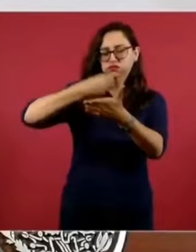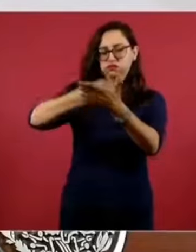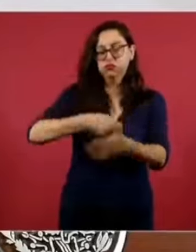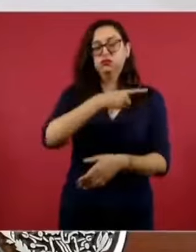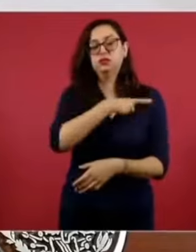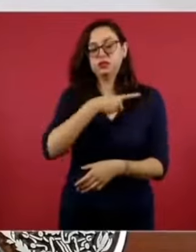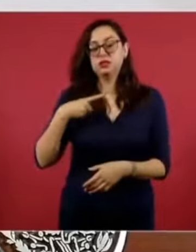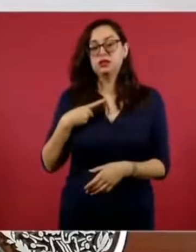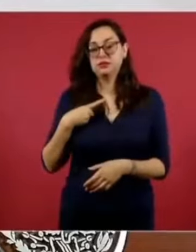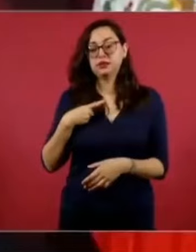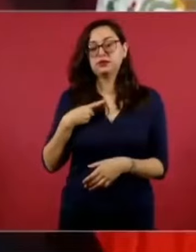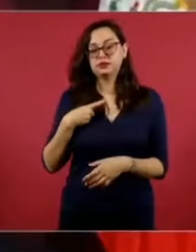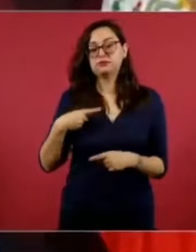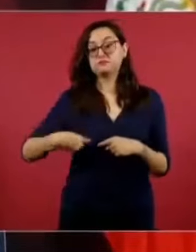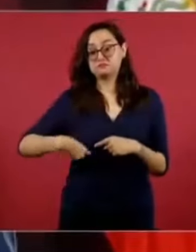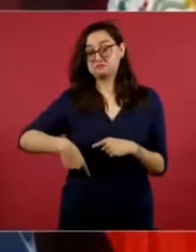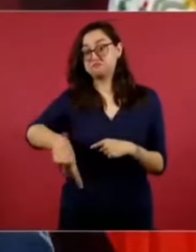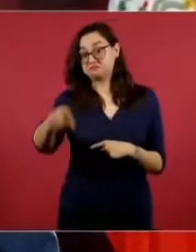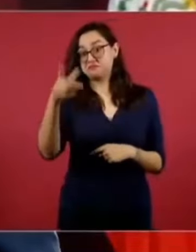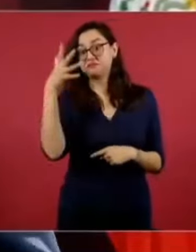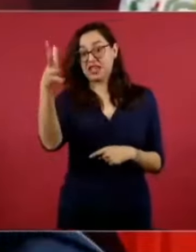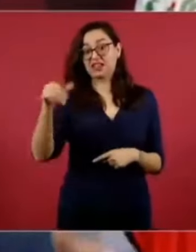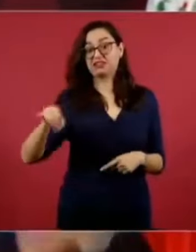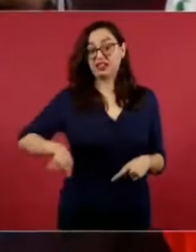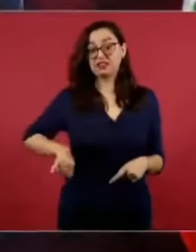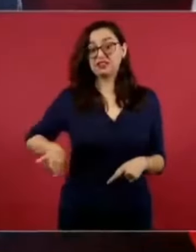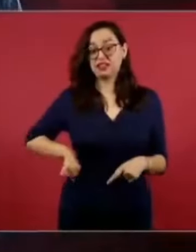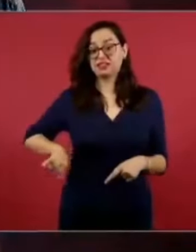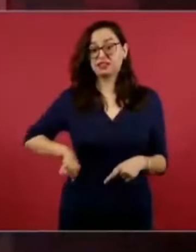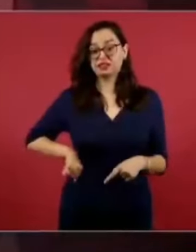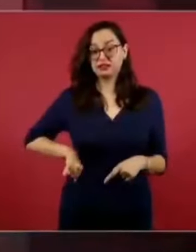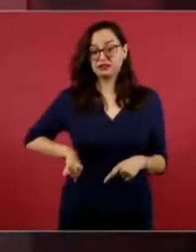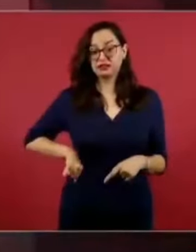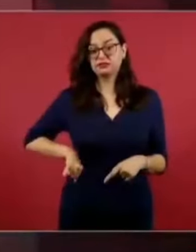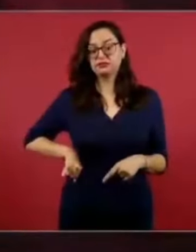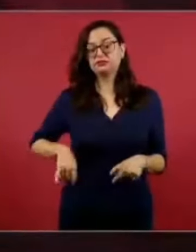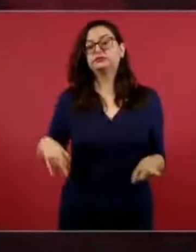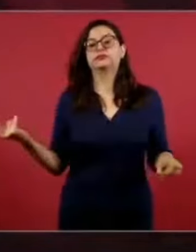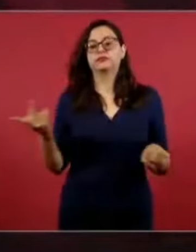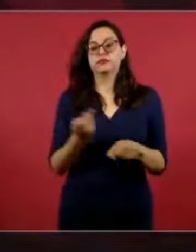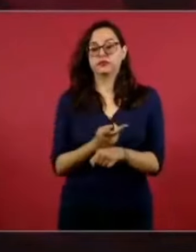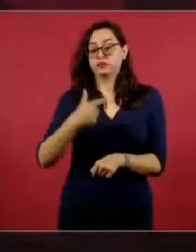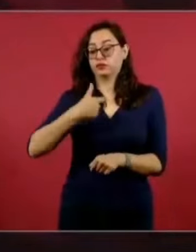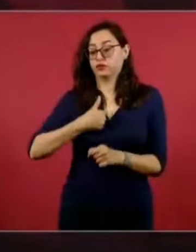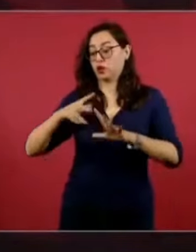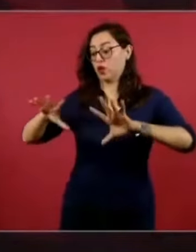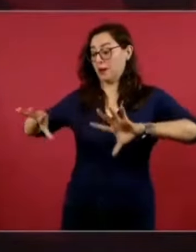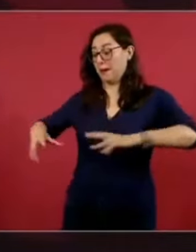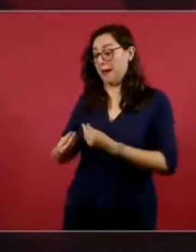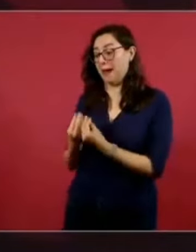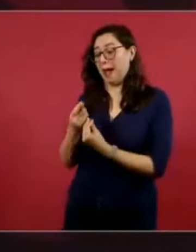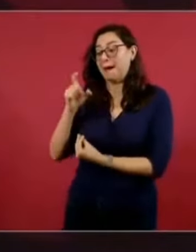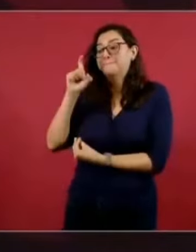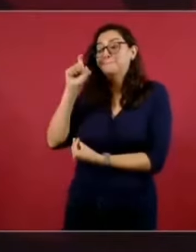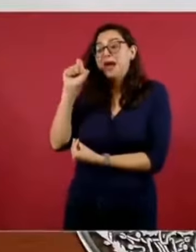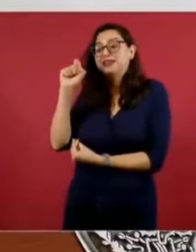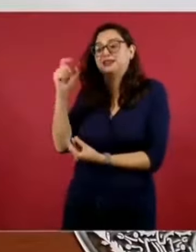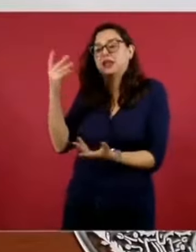va a estar muy interesante lo que viene porque hay un paquete de reformas para